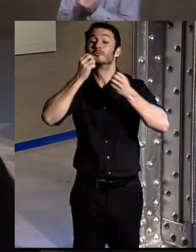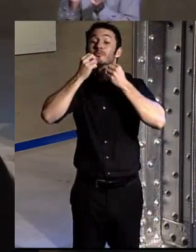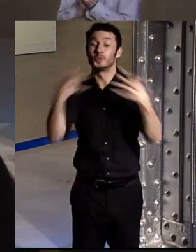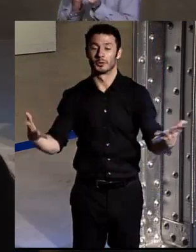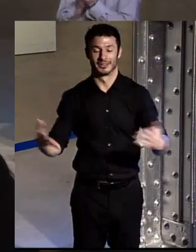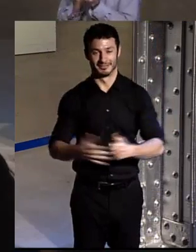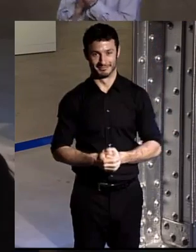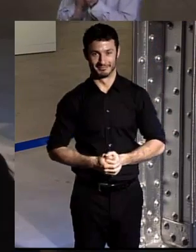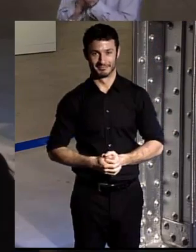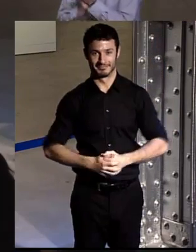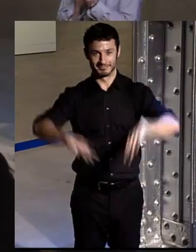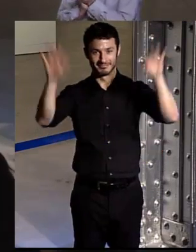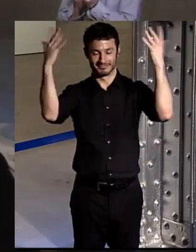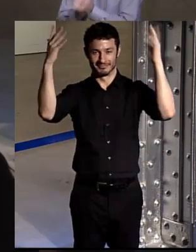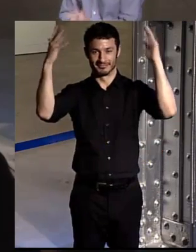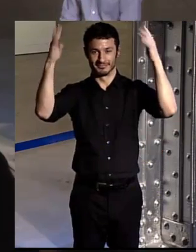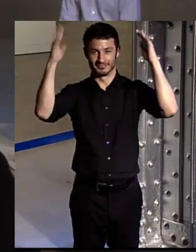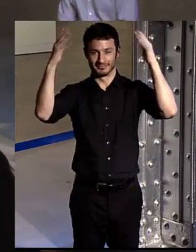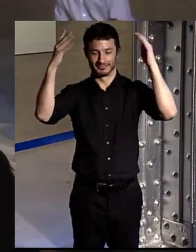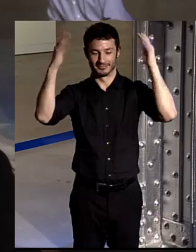bien. Ha funcionado.